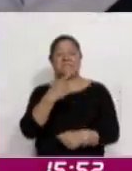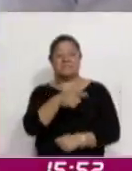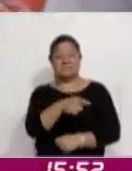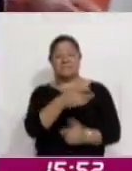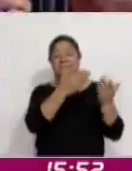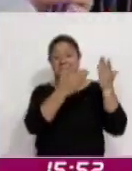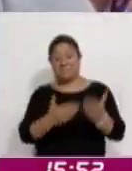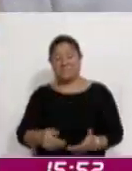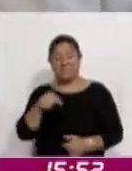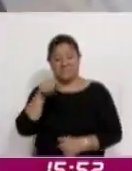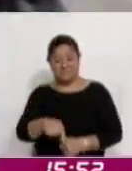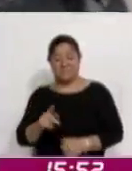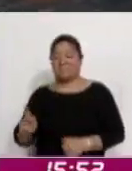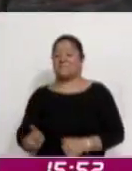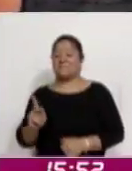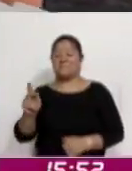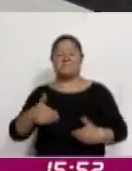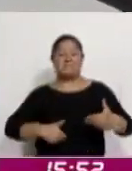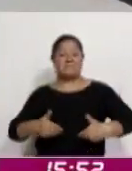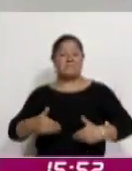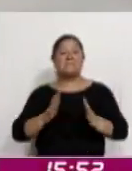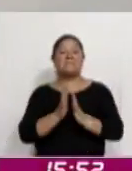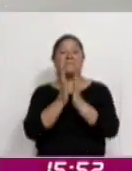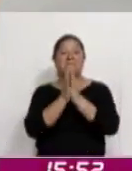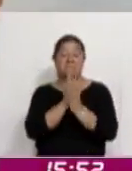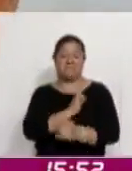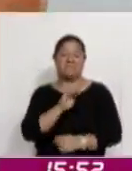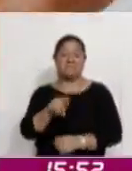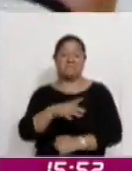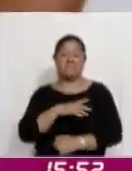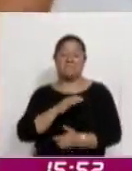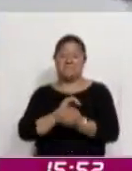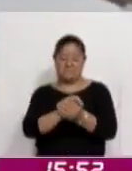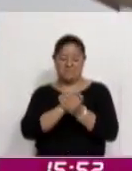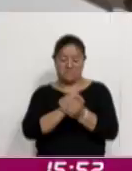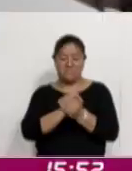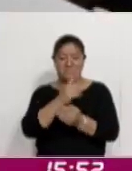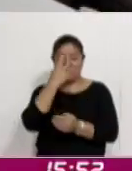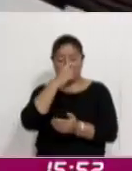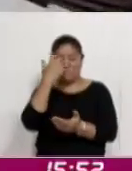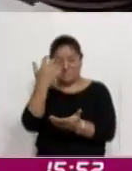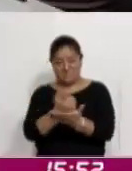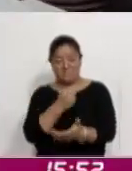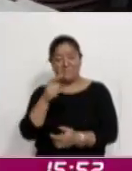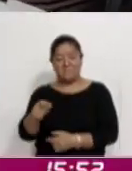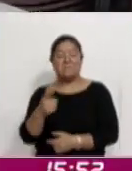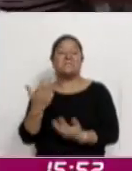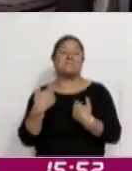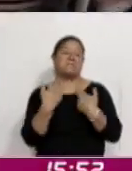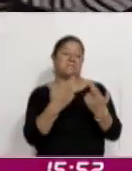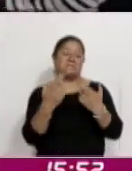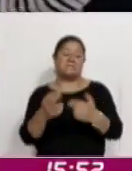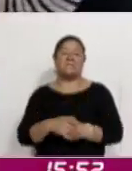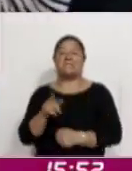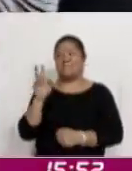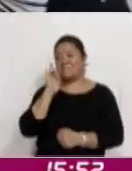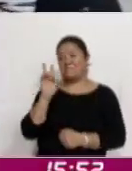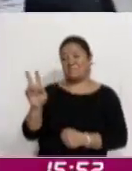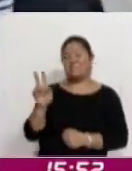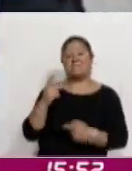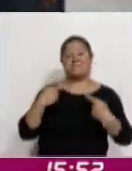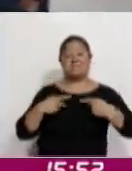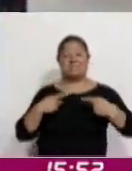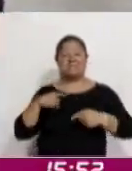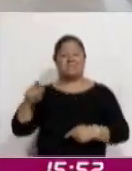al Teatro del Pueblo podrán participar en una gran rifa para poder ganarse un regalo. Y como podemos ver, ya las personas